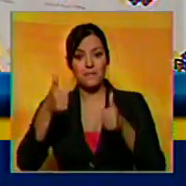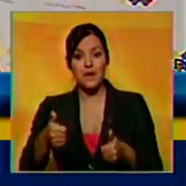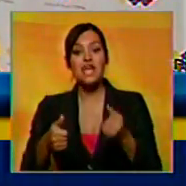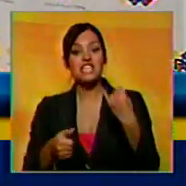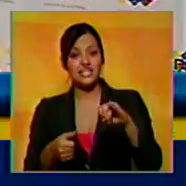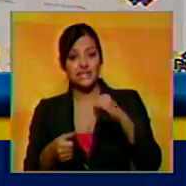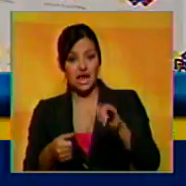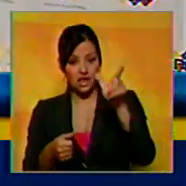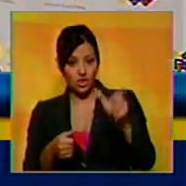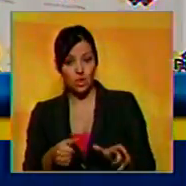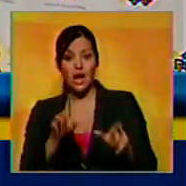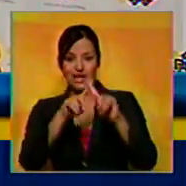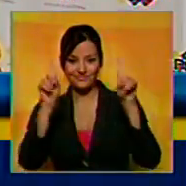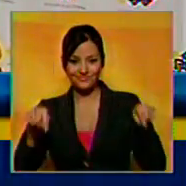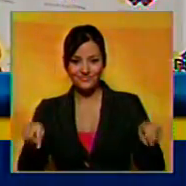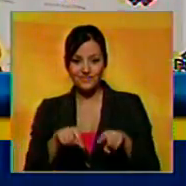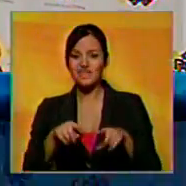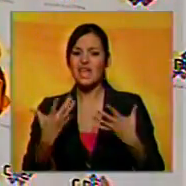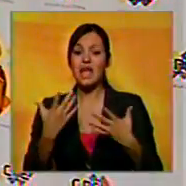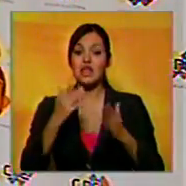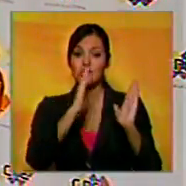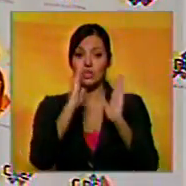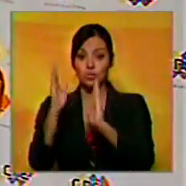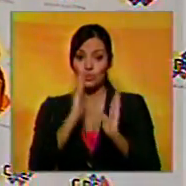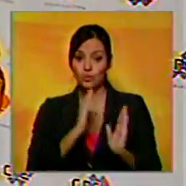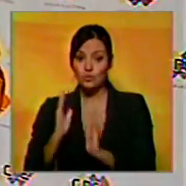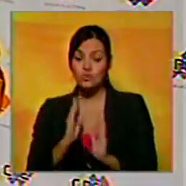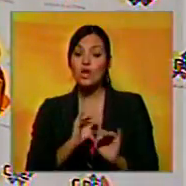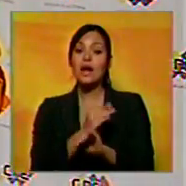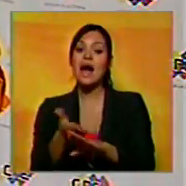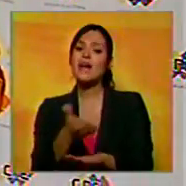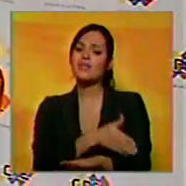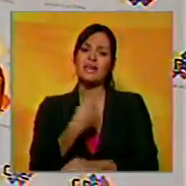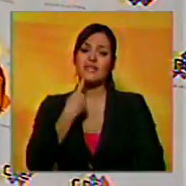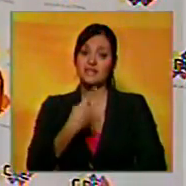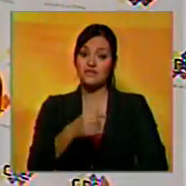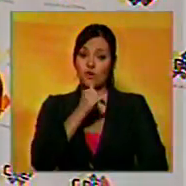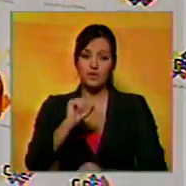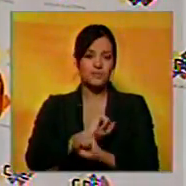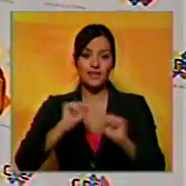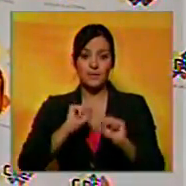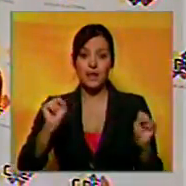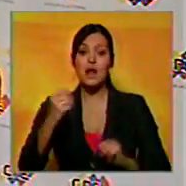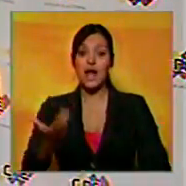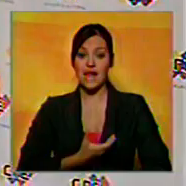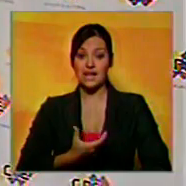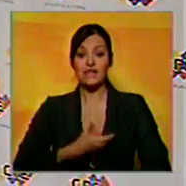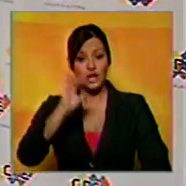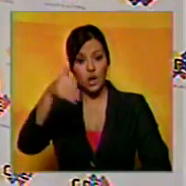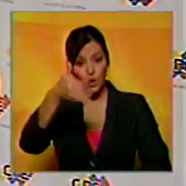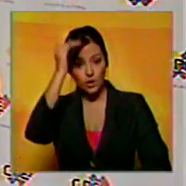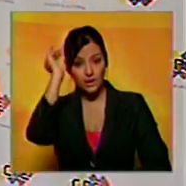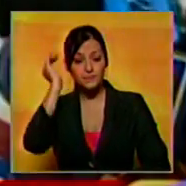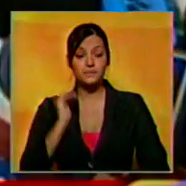izquierdo de la boleta electoral. Vamos a escuchar parte de lo que más temprano nos dijera también el alcalde Jorge